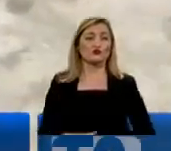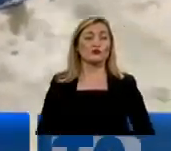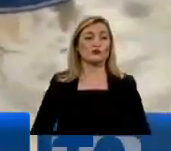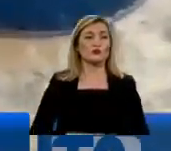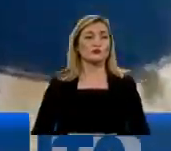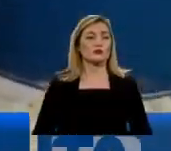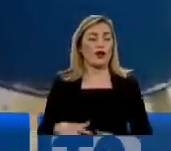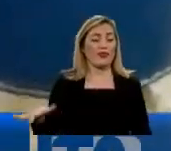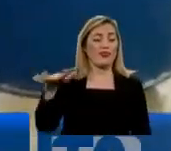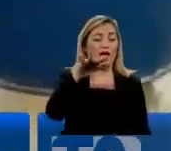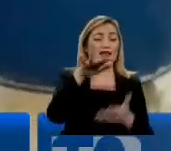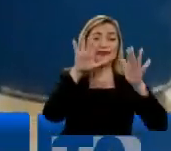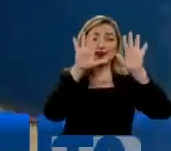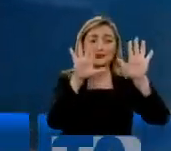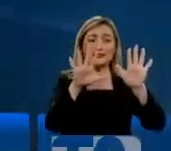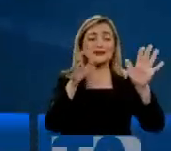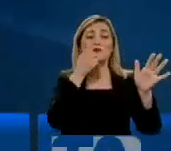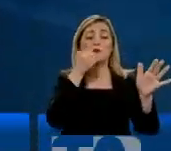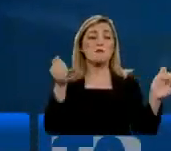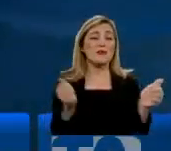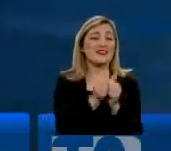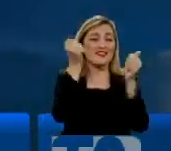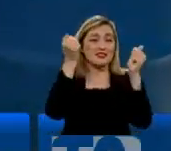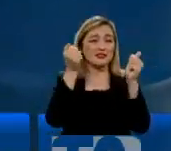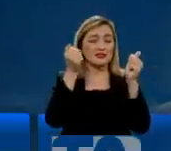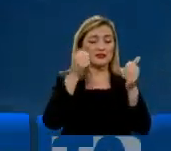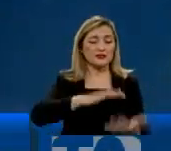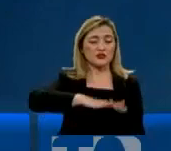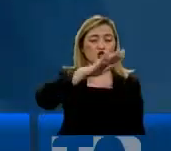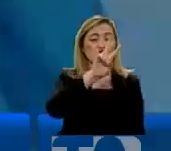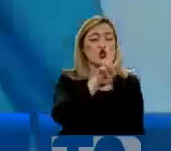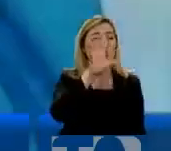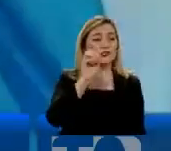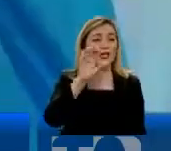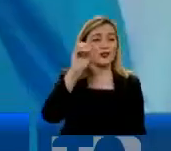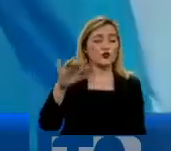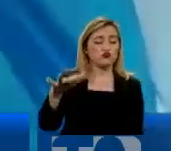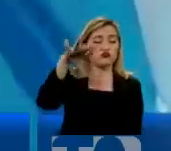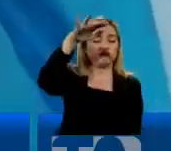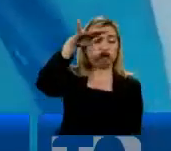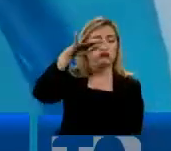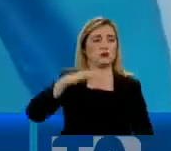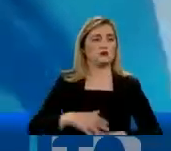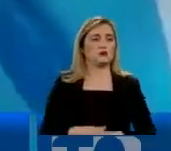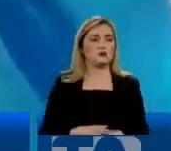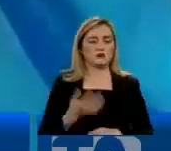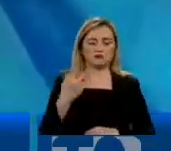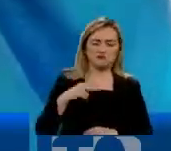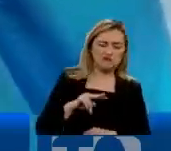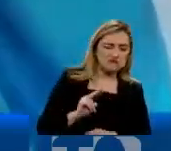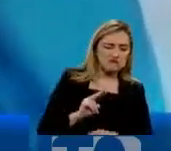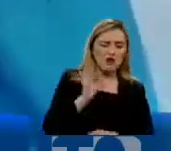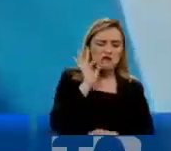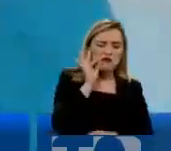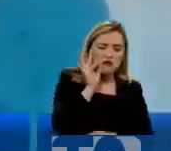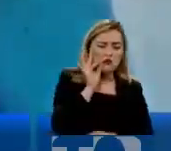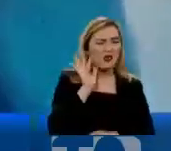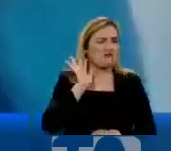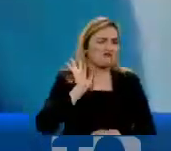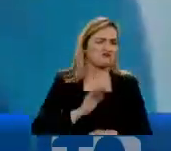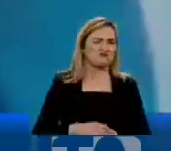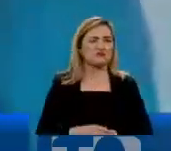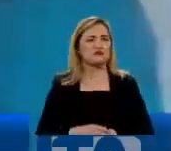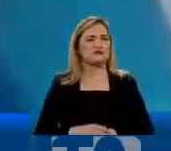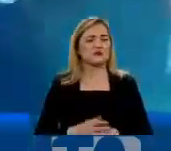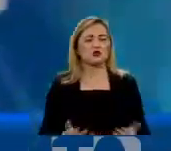Son 10 tanques metálicos con capacidad para 200 litros cada uno. Su contenido a simple vista era pulpa de fruta, con un peso